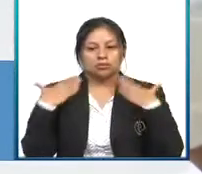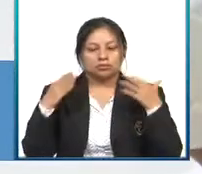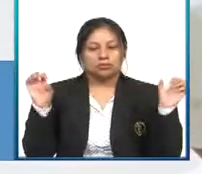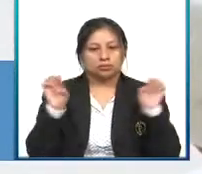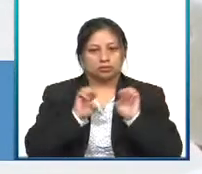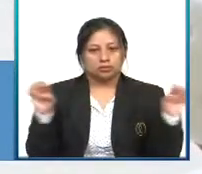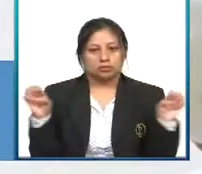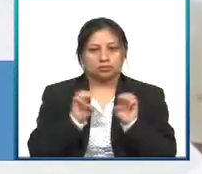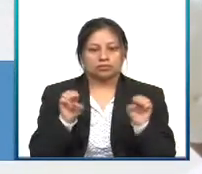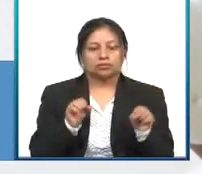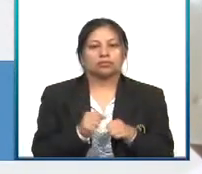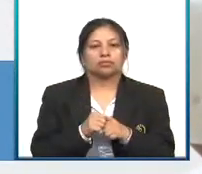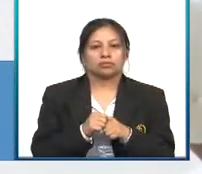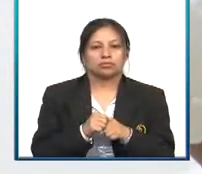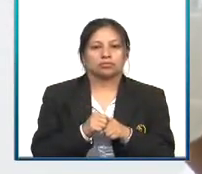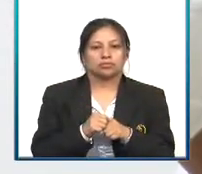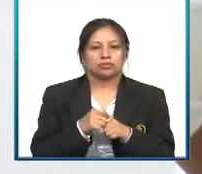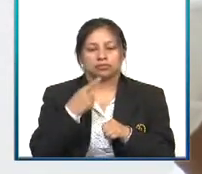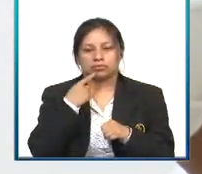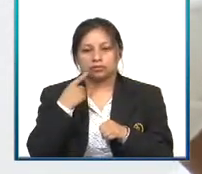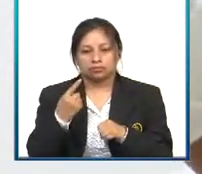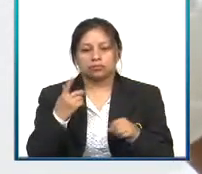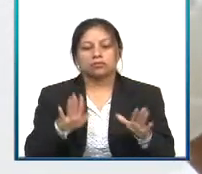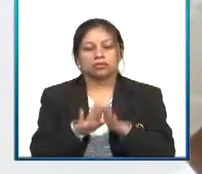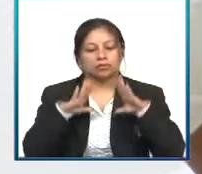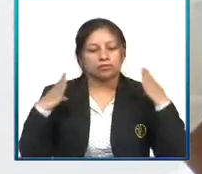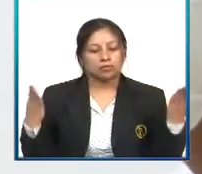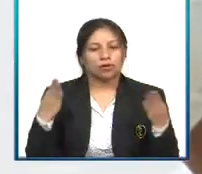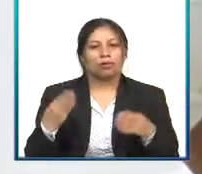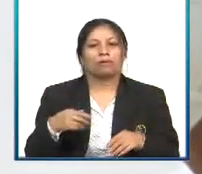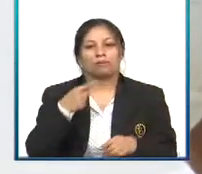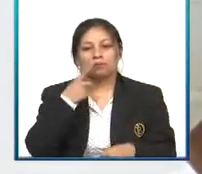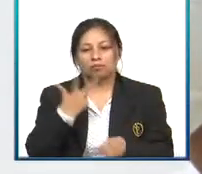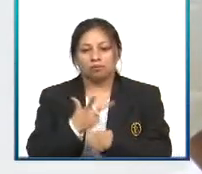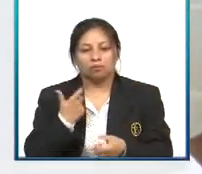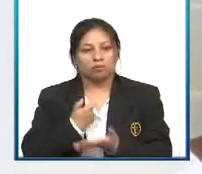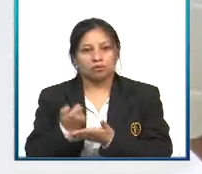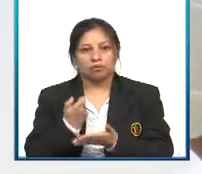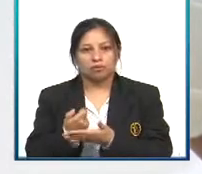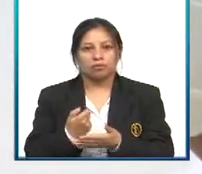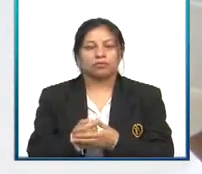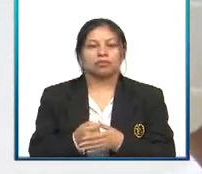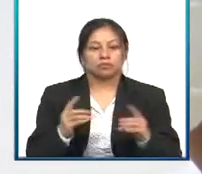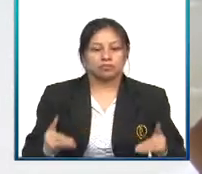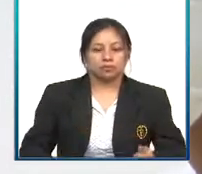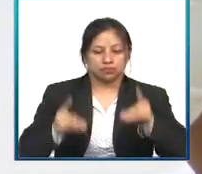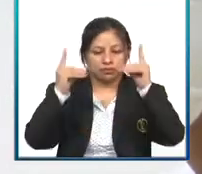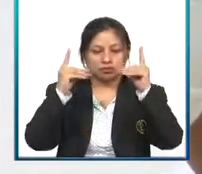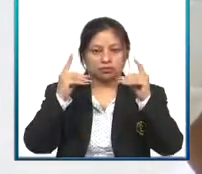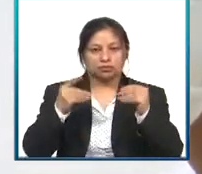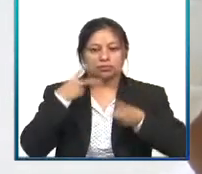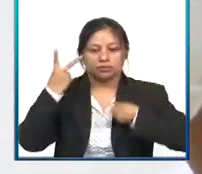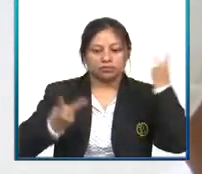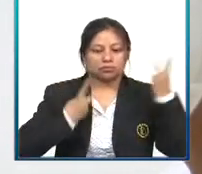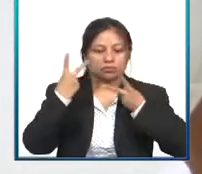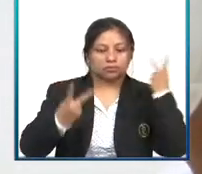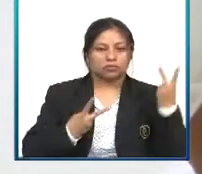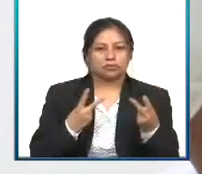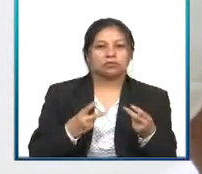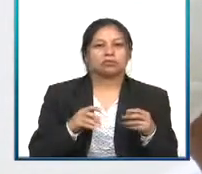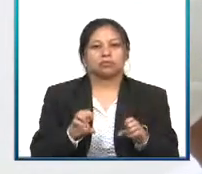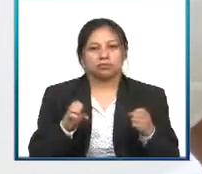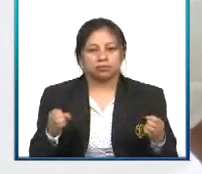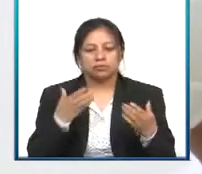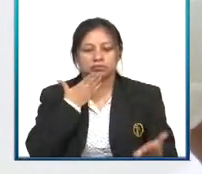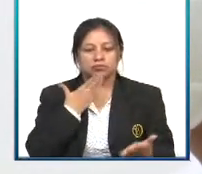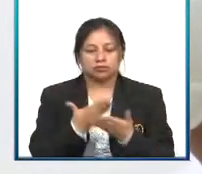Física, y eso le va a abrir las puertas a Guatemala para la actividad económica y para el desarrollo del turismo. Entonces